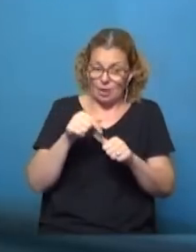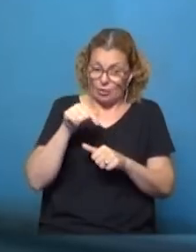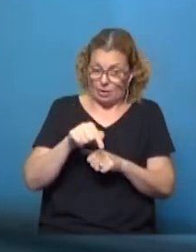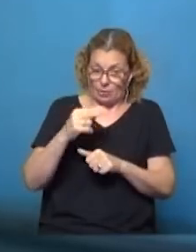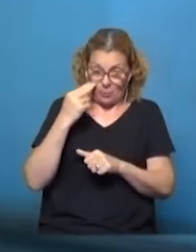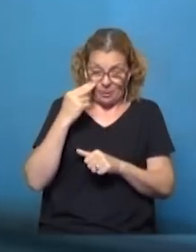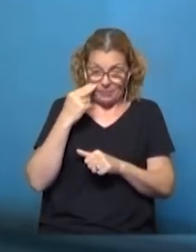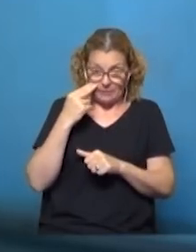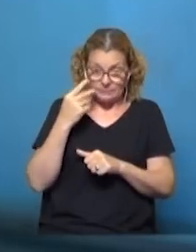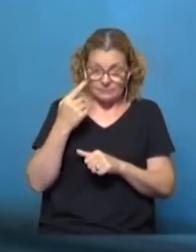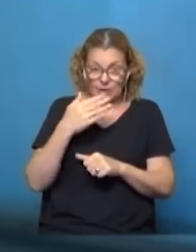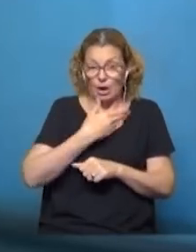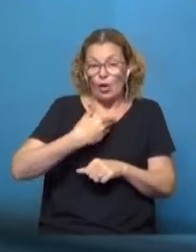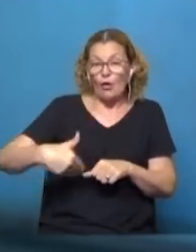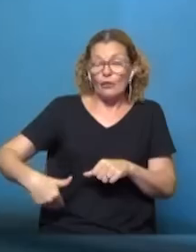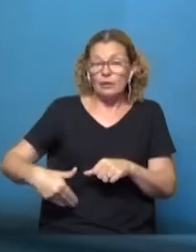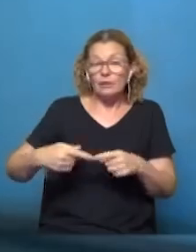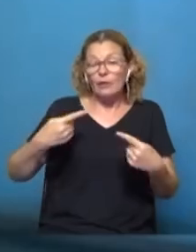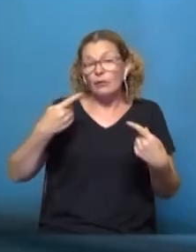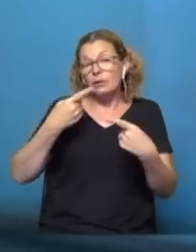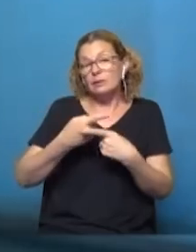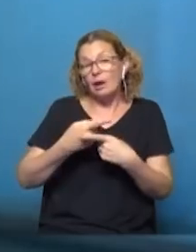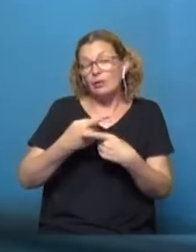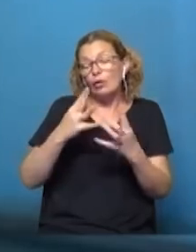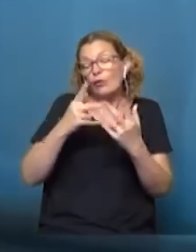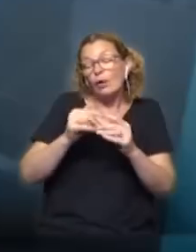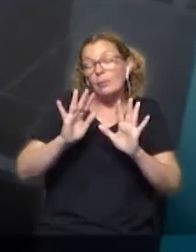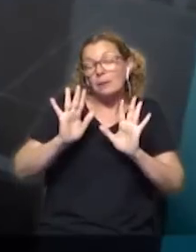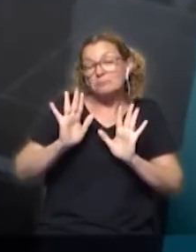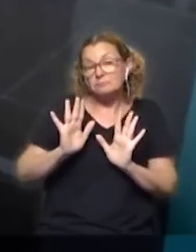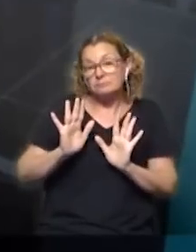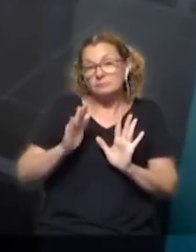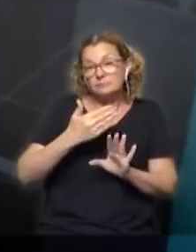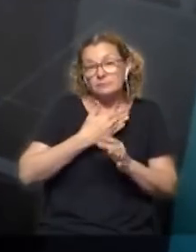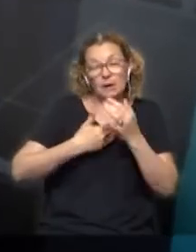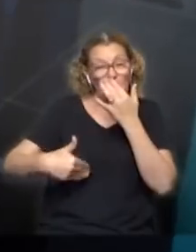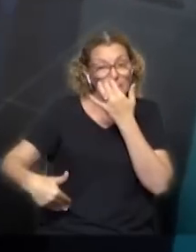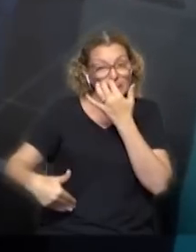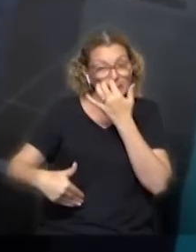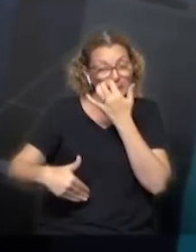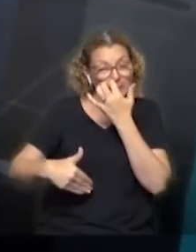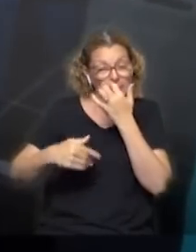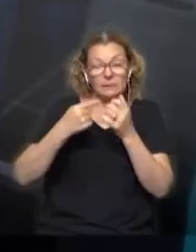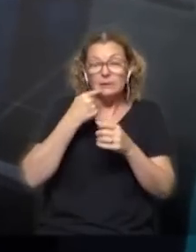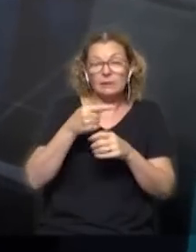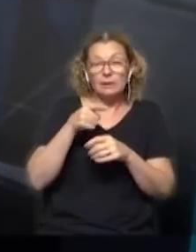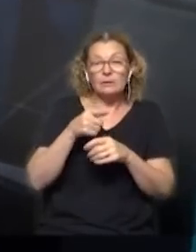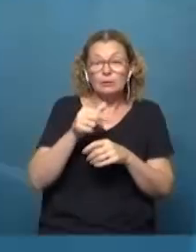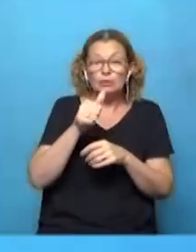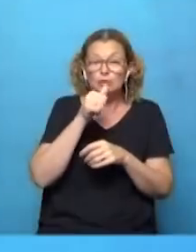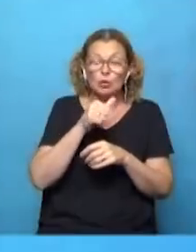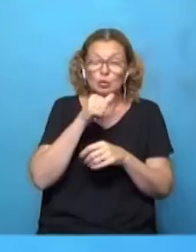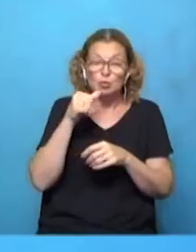a los cuales se gobierno está enfrentando de una determinada manera el gobierno este aduce que esto se tiene que resolver